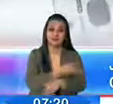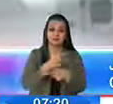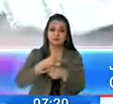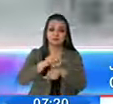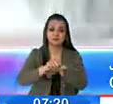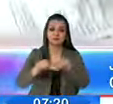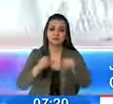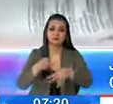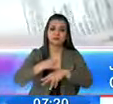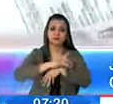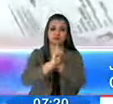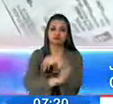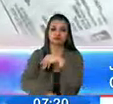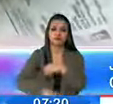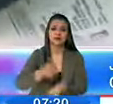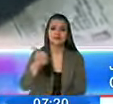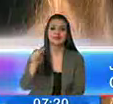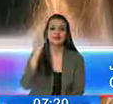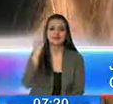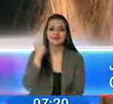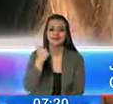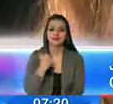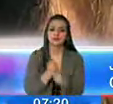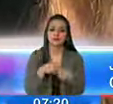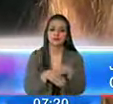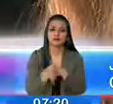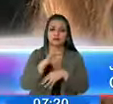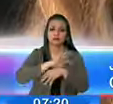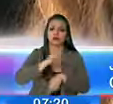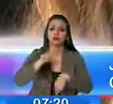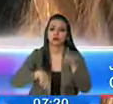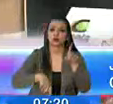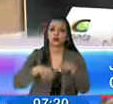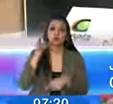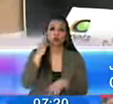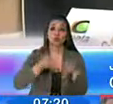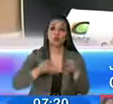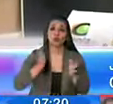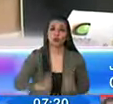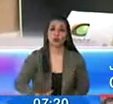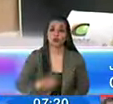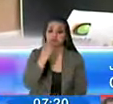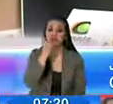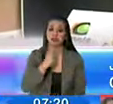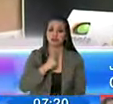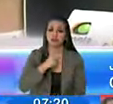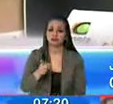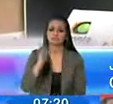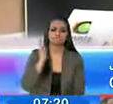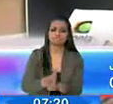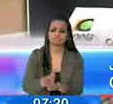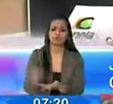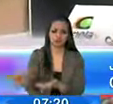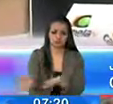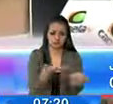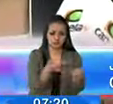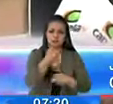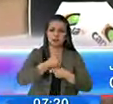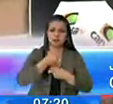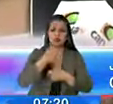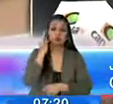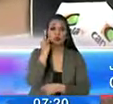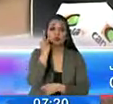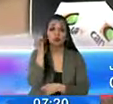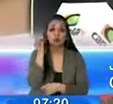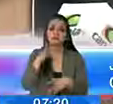con una suspensión de 10 días. La jueza emitió una medida cautelar que deja suspendida la sanción. Reyes reaccionó a esta decisión